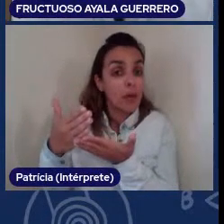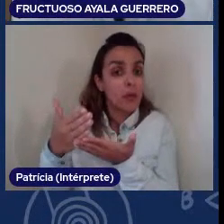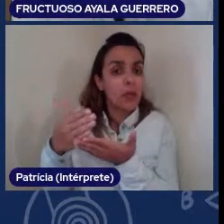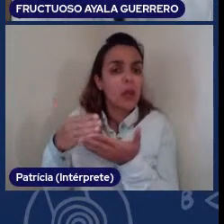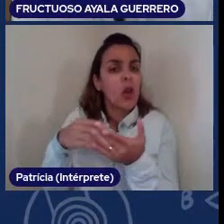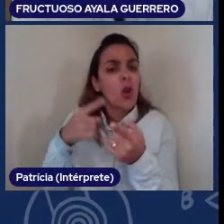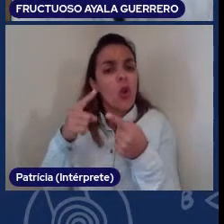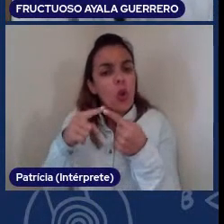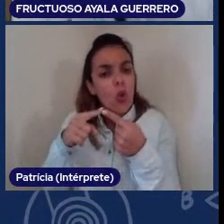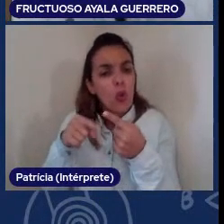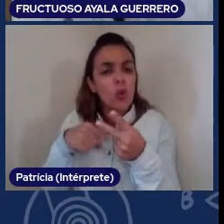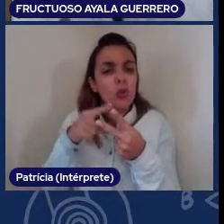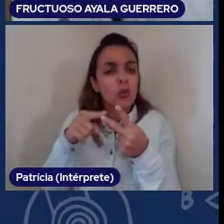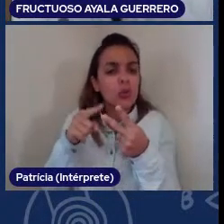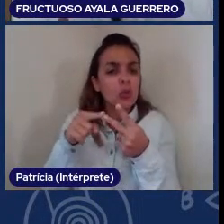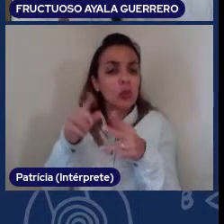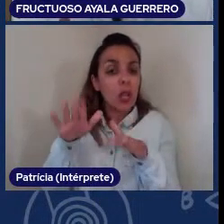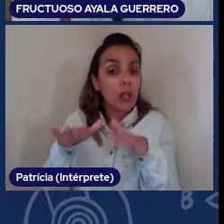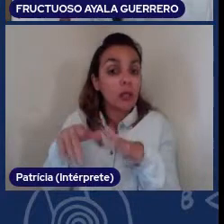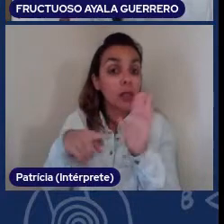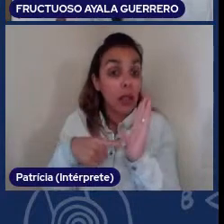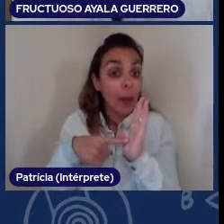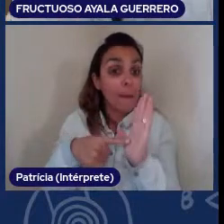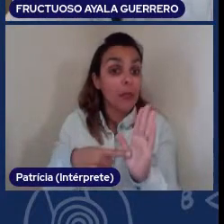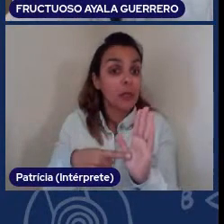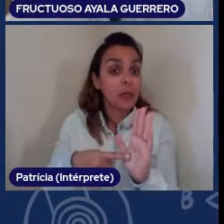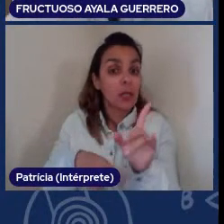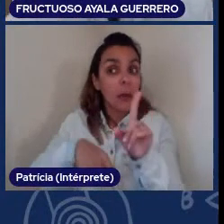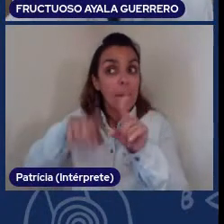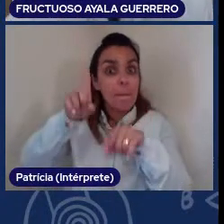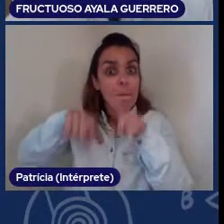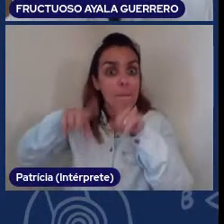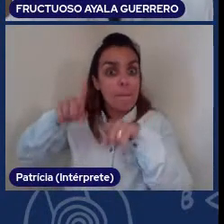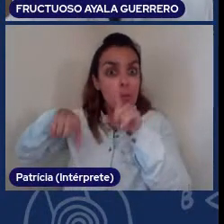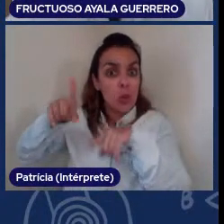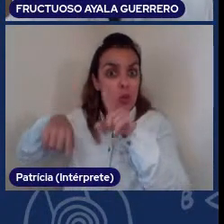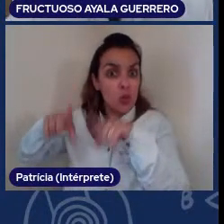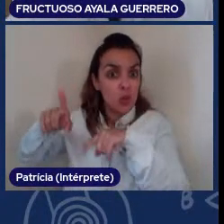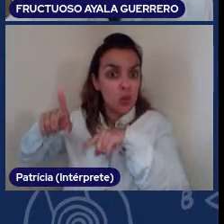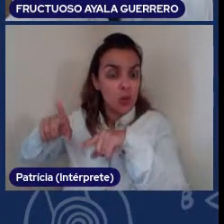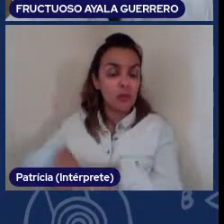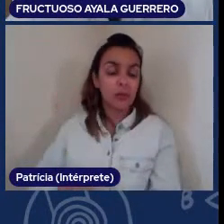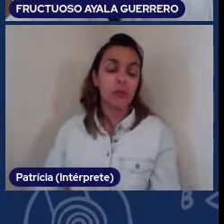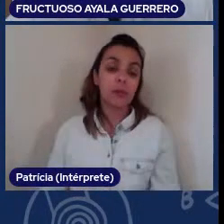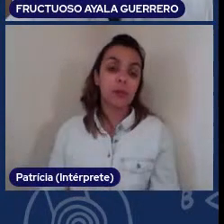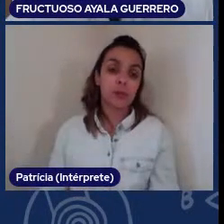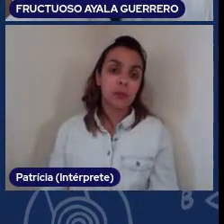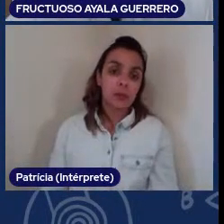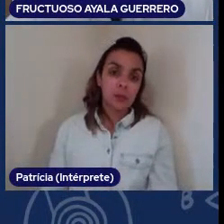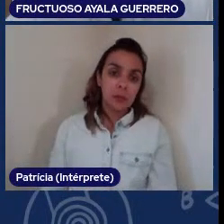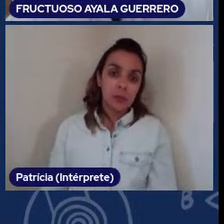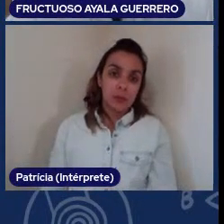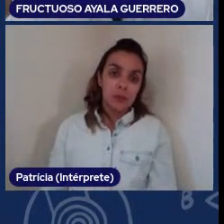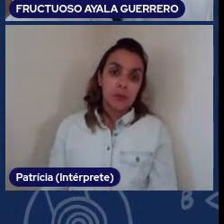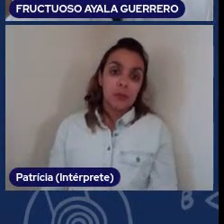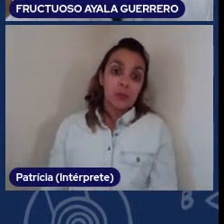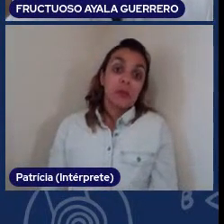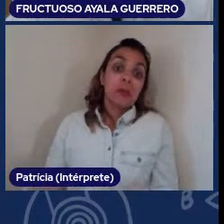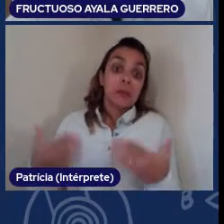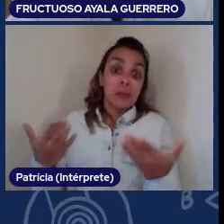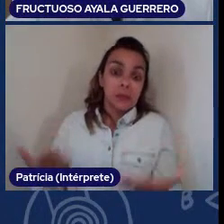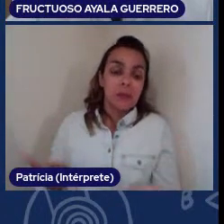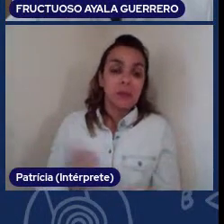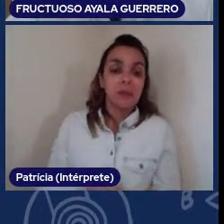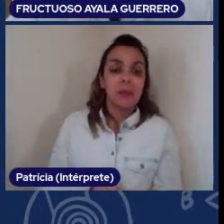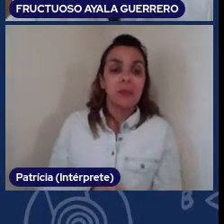se puede presentar este tipo de actividad epileptiforme. Y aquí es